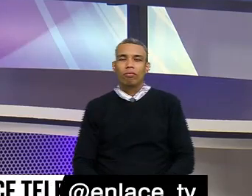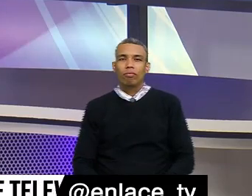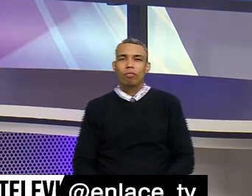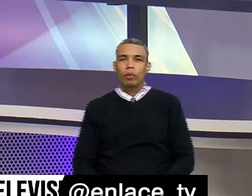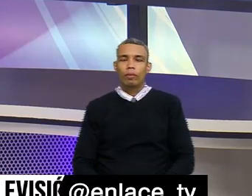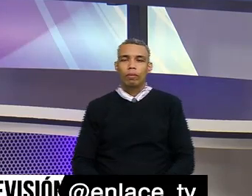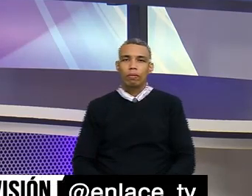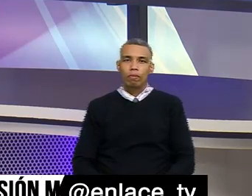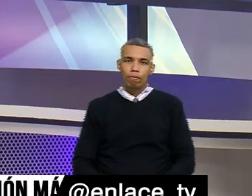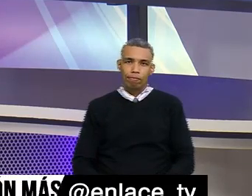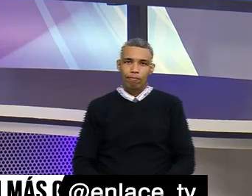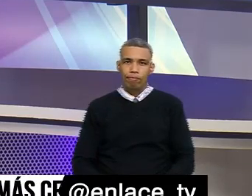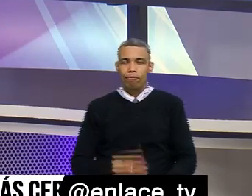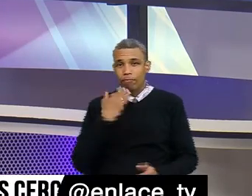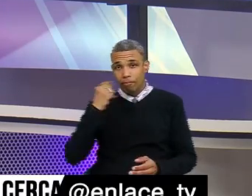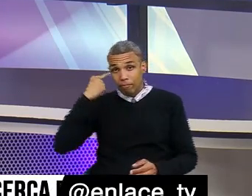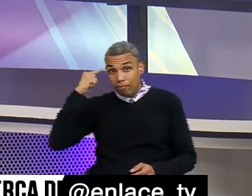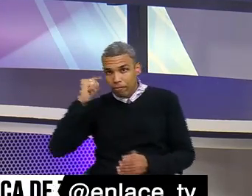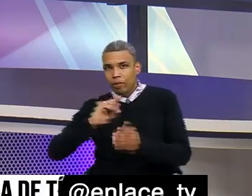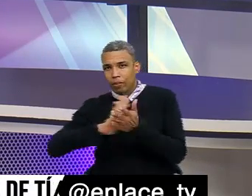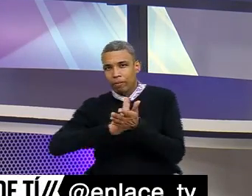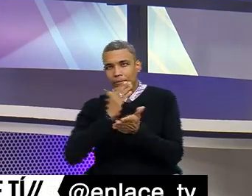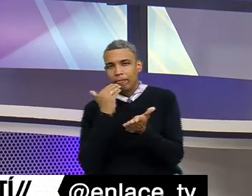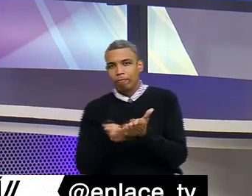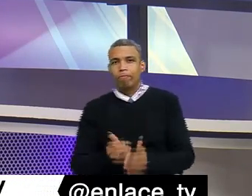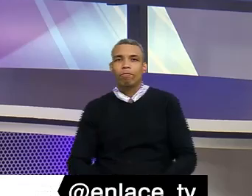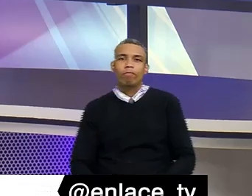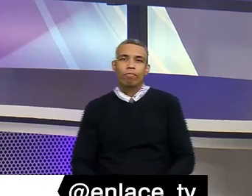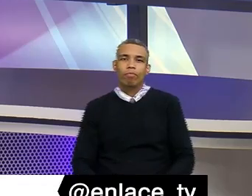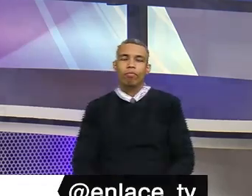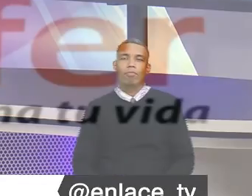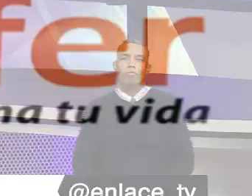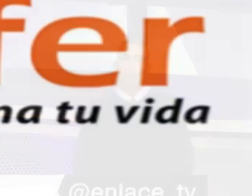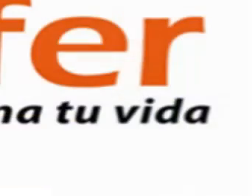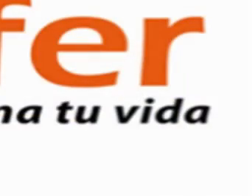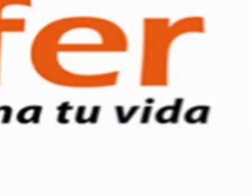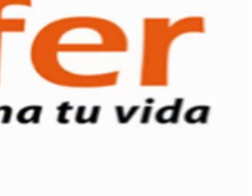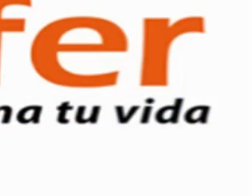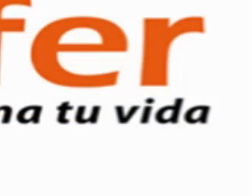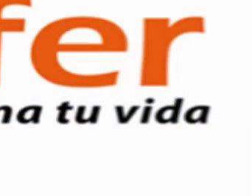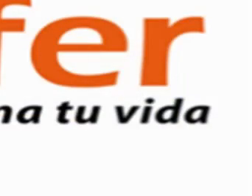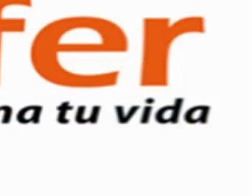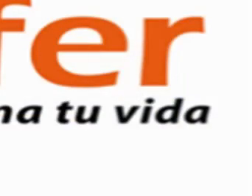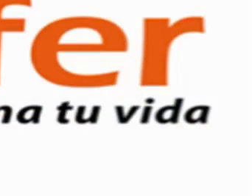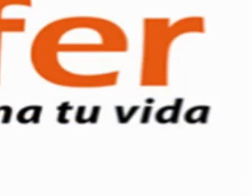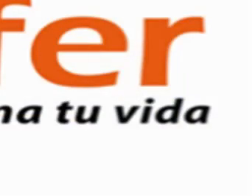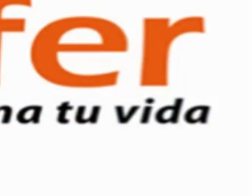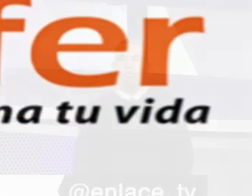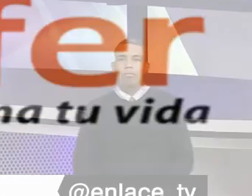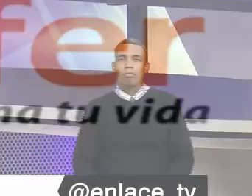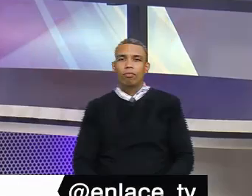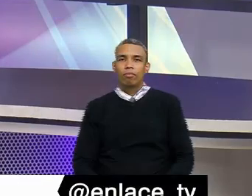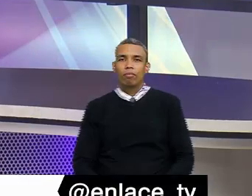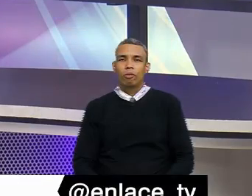Gracias, Sara, por esa información hasta aquí en Las Noticias. Antes de despedirnos, recuerden, materiales eléctricos Electrofer, ilumina tu